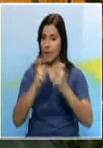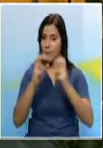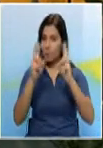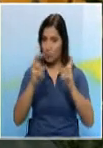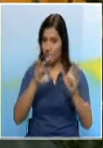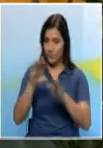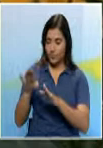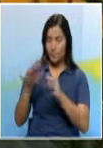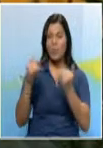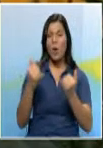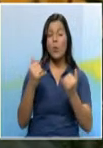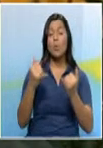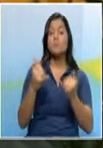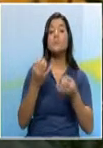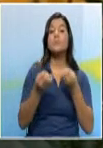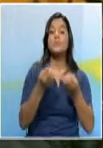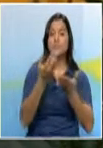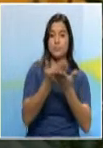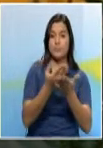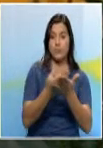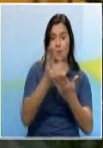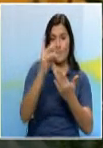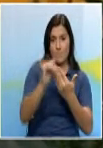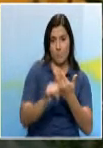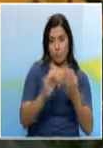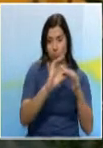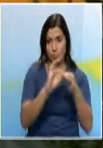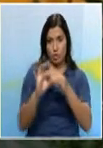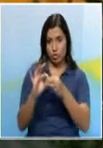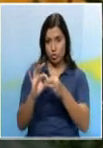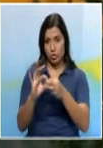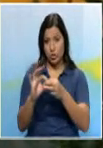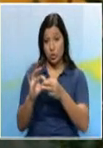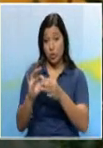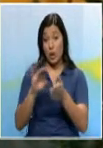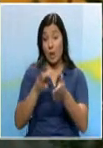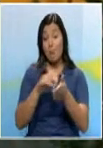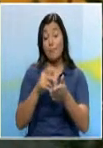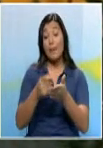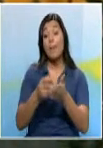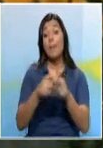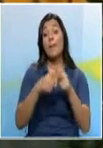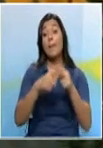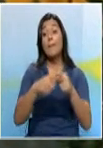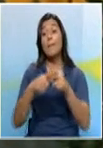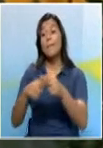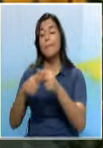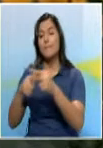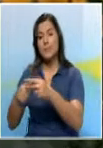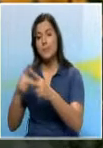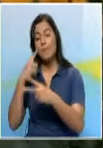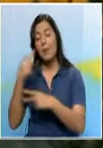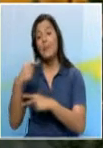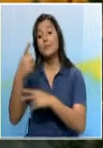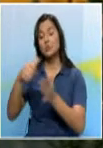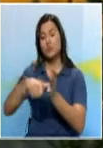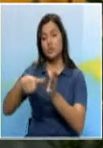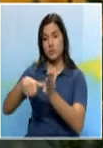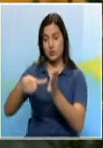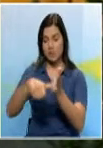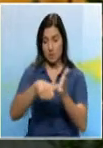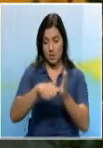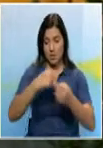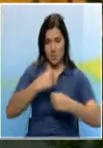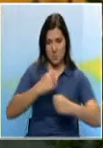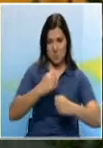un proyecto que tiene que ver con el financiamiento de las próximas elecciones municipales. Se adelantará un 50% de este financiamiento,